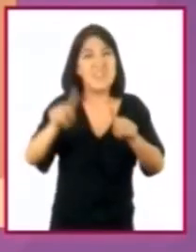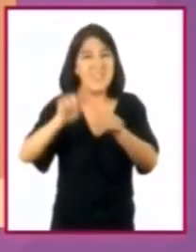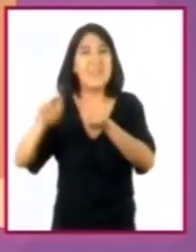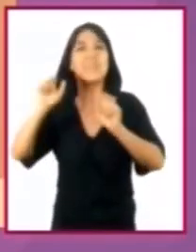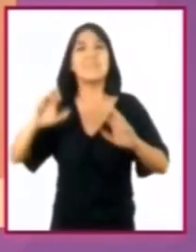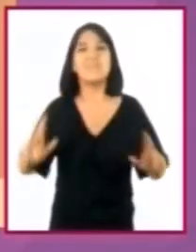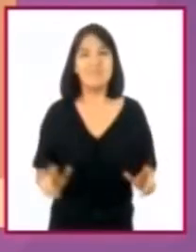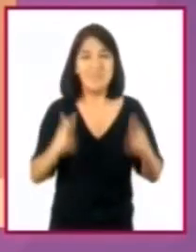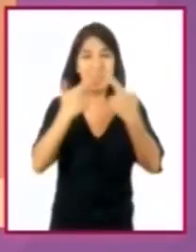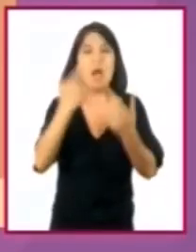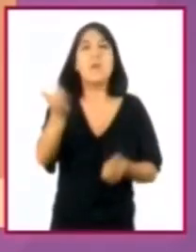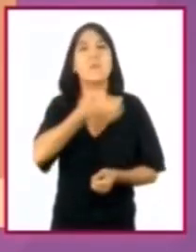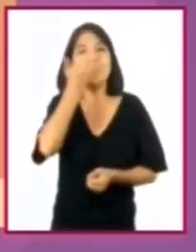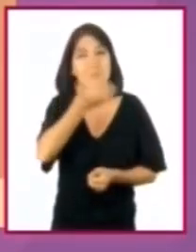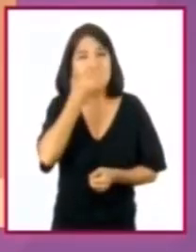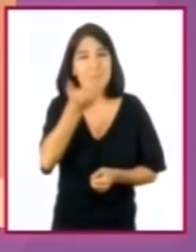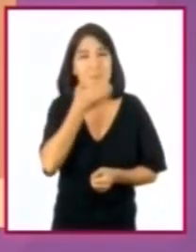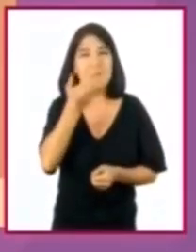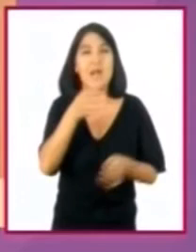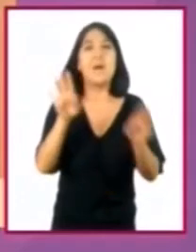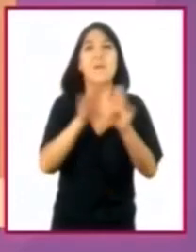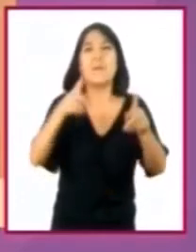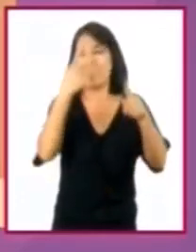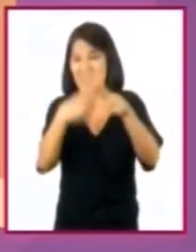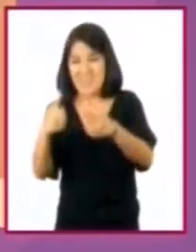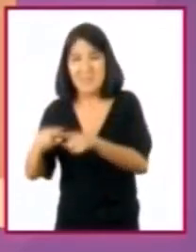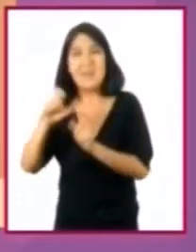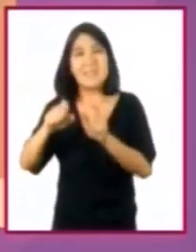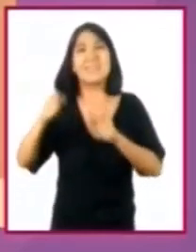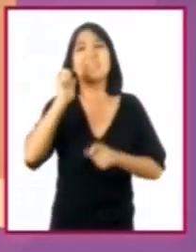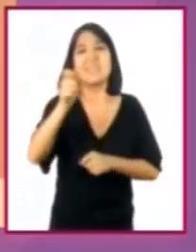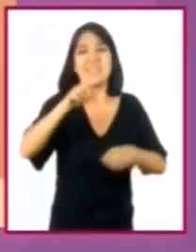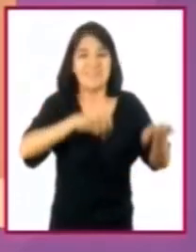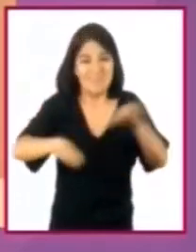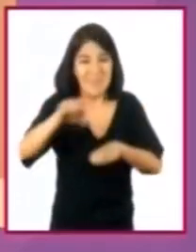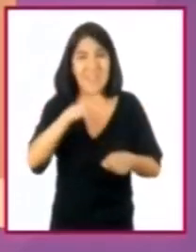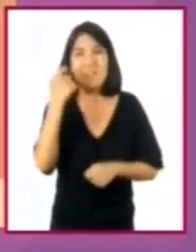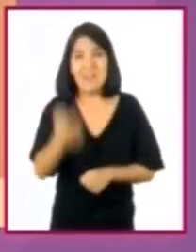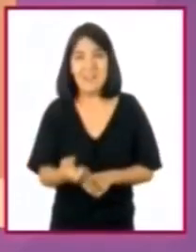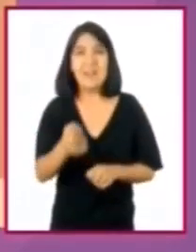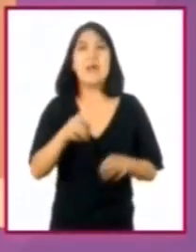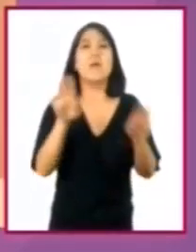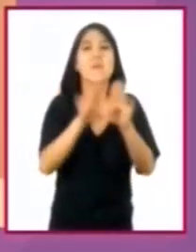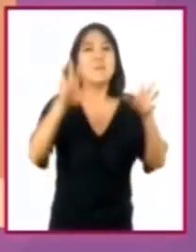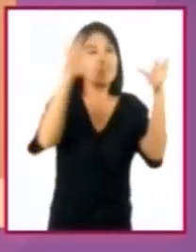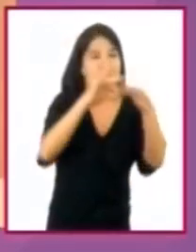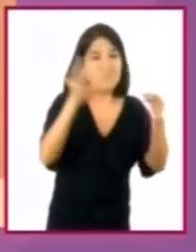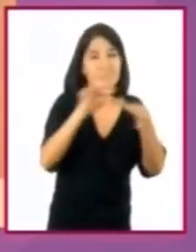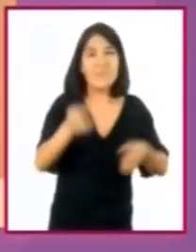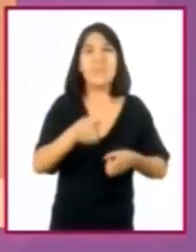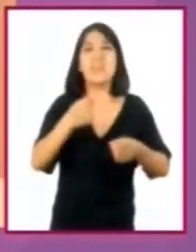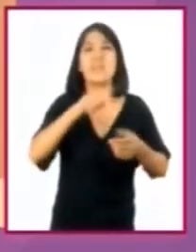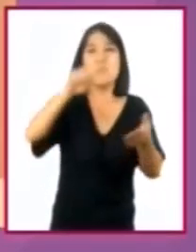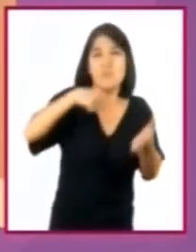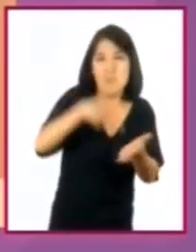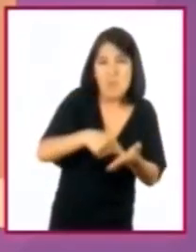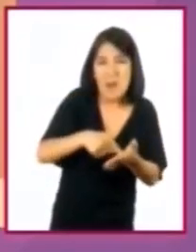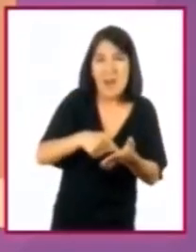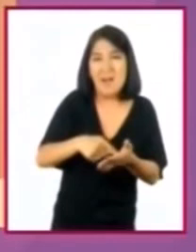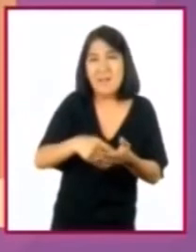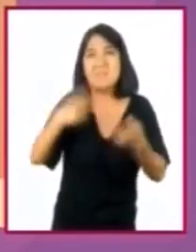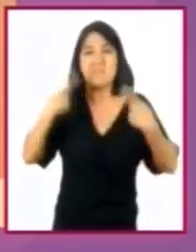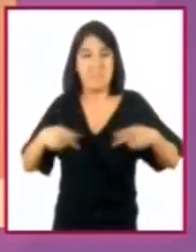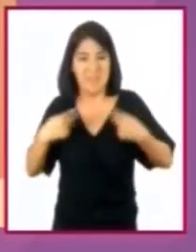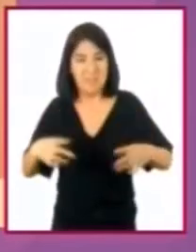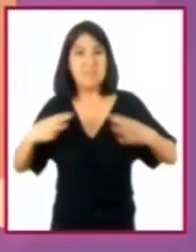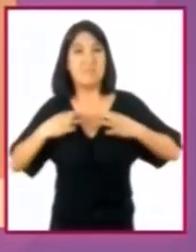religiosas, las costumbres, las distintas actividades económicas que se realizaban. Describen lugares, rangos sociales, tipos